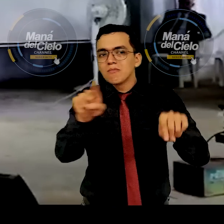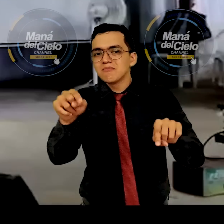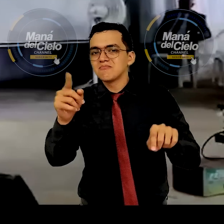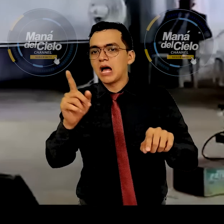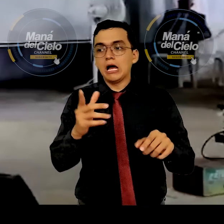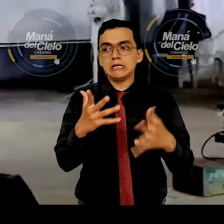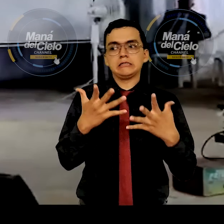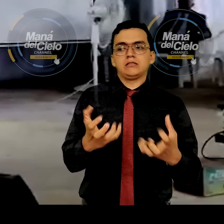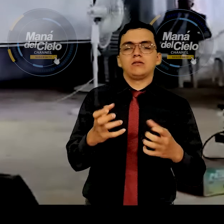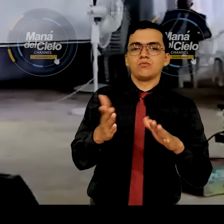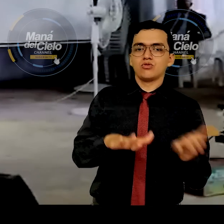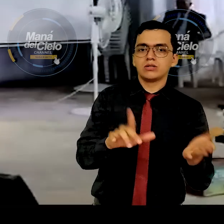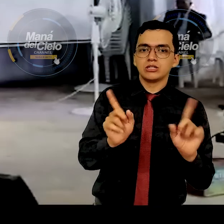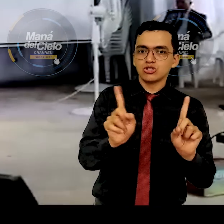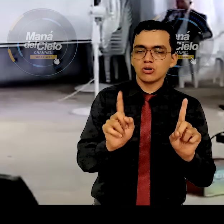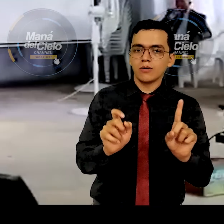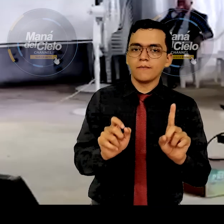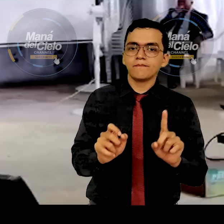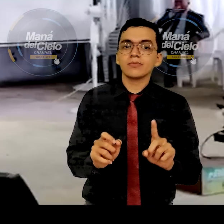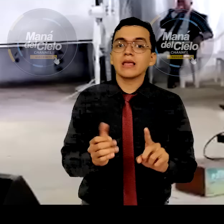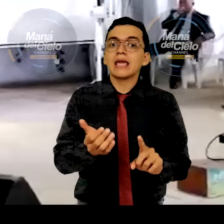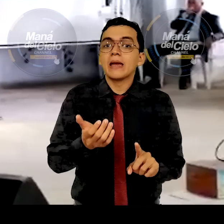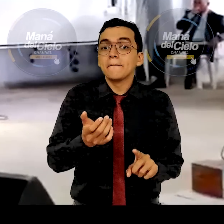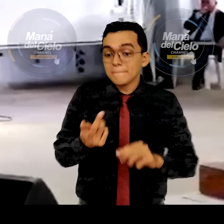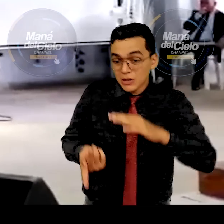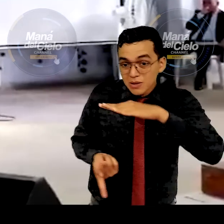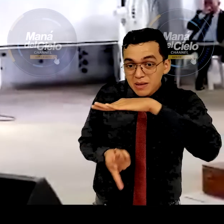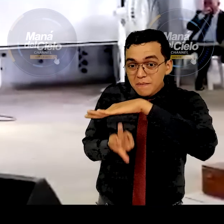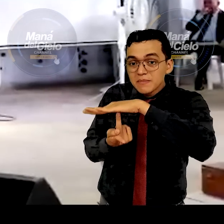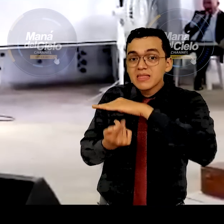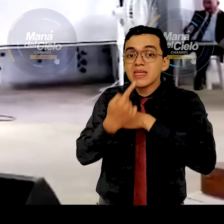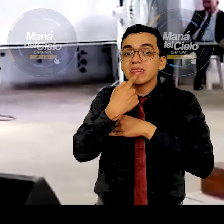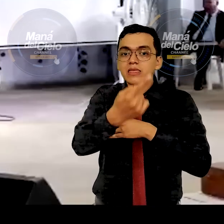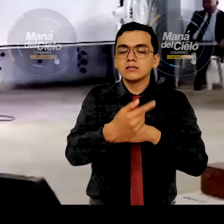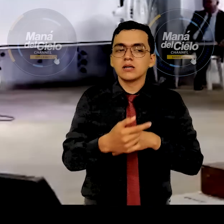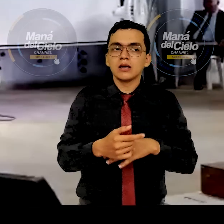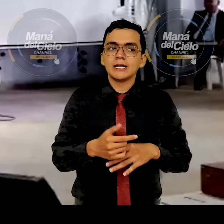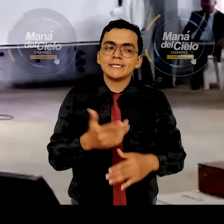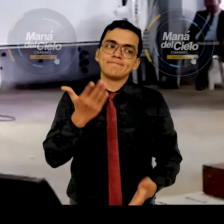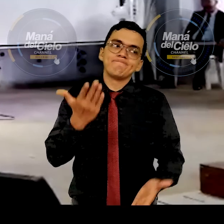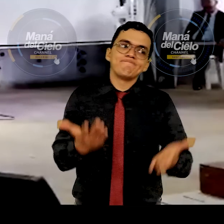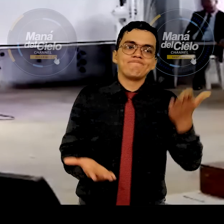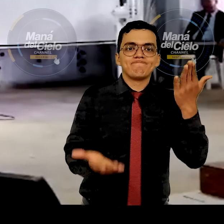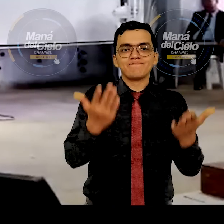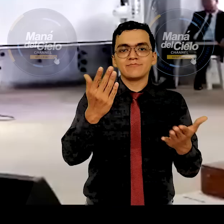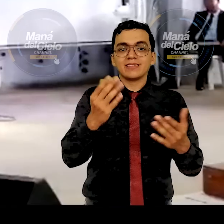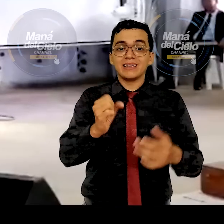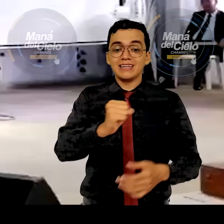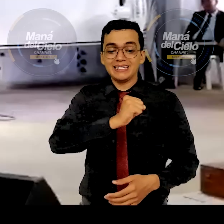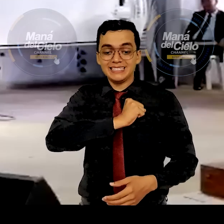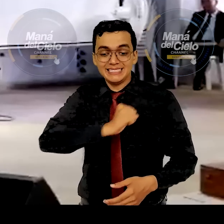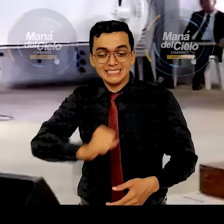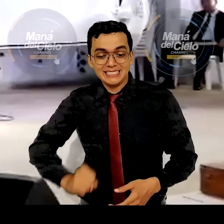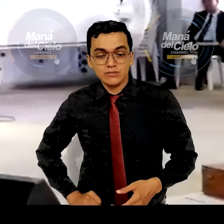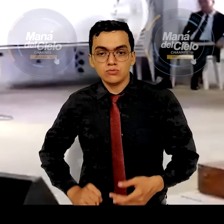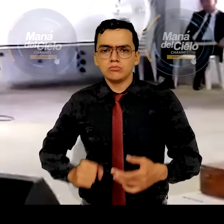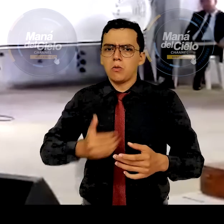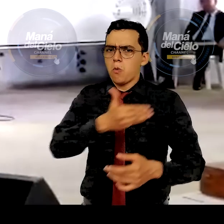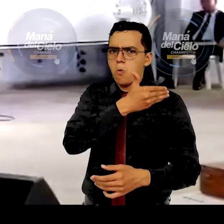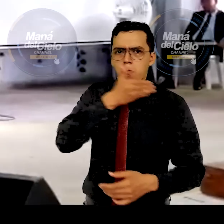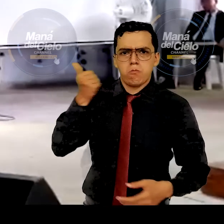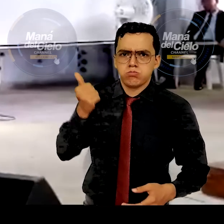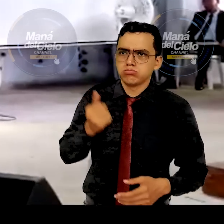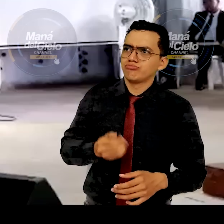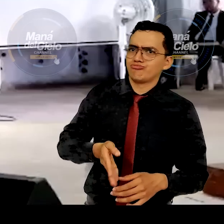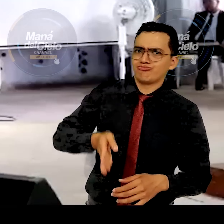problema. Porque irme con el Señor es mucho mejor. Pero quedarme aquí, me quedo fastidiado porque ustedes me necesitan. Ese es un